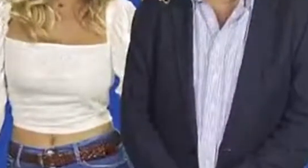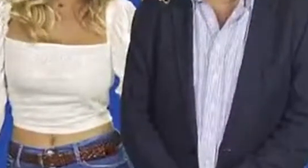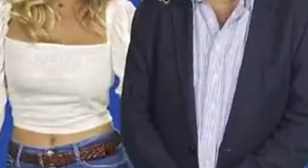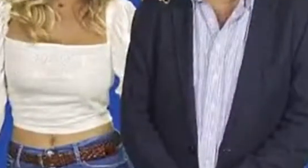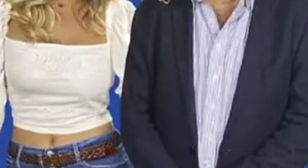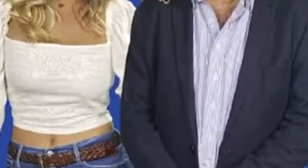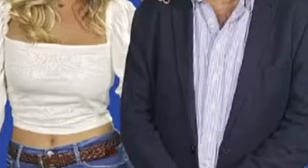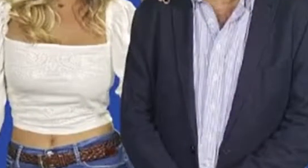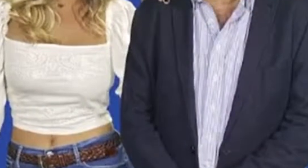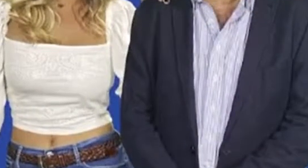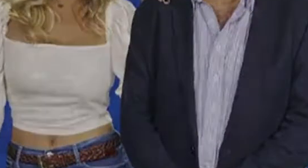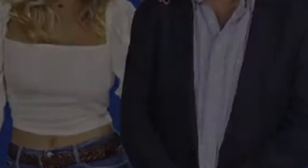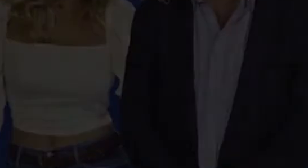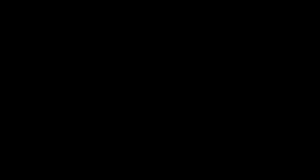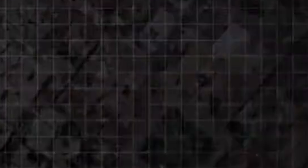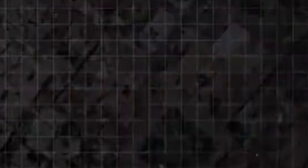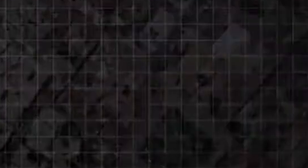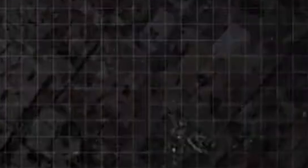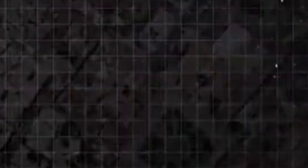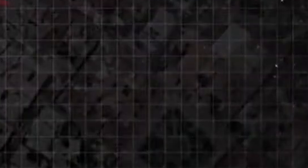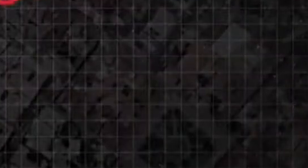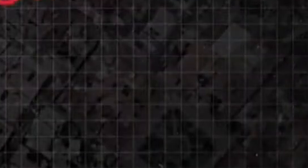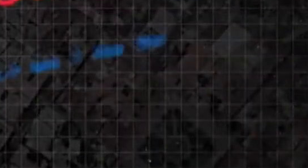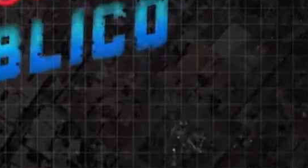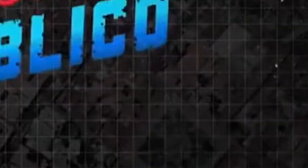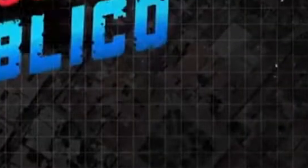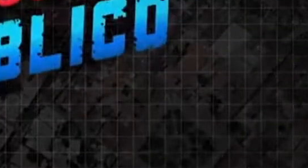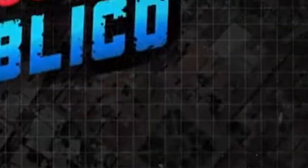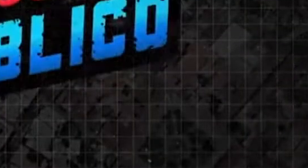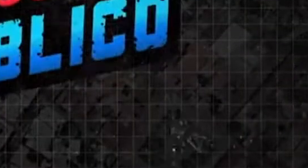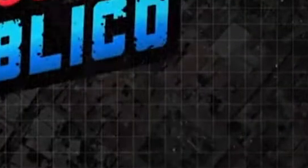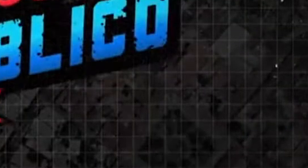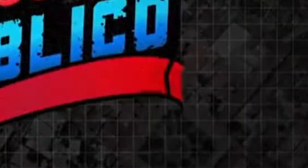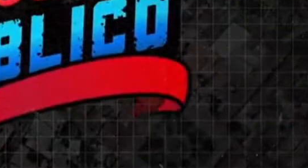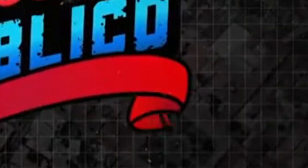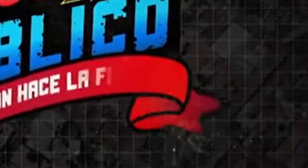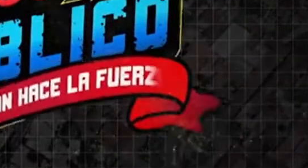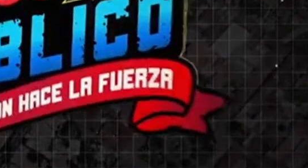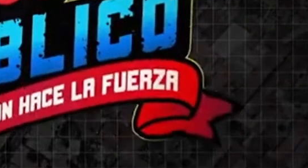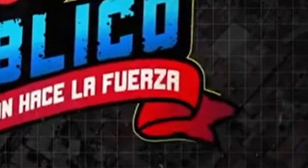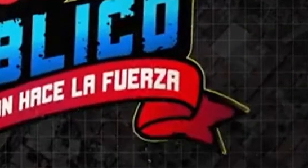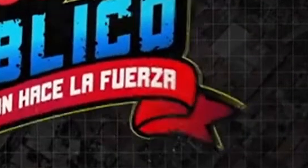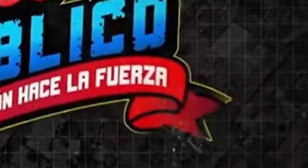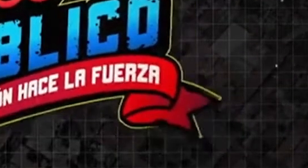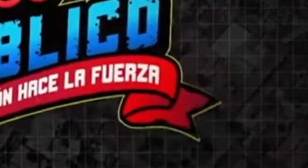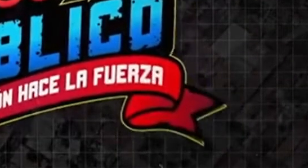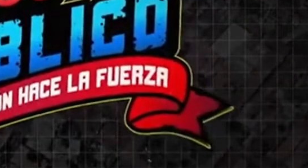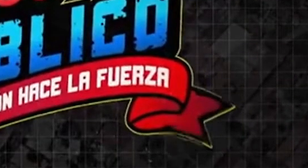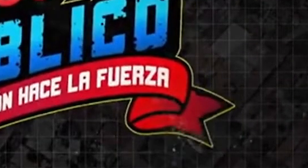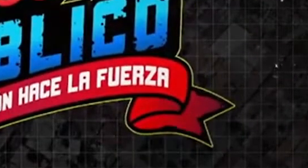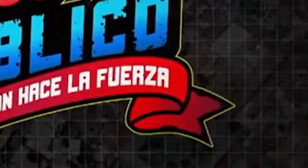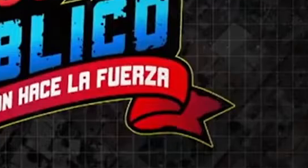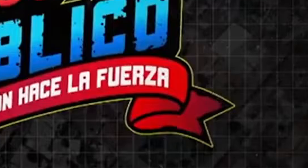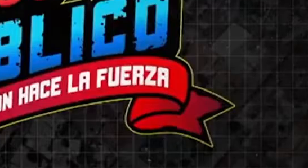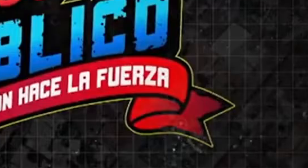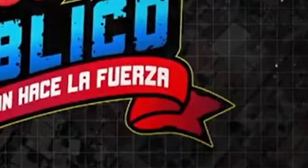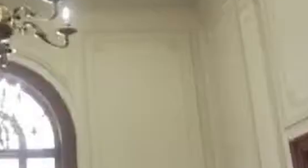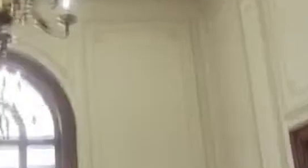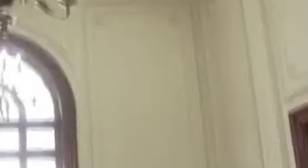TV Perú. En el próximo capítulo de Acceso Público, la información hace la